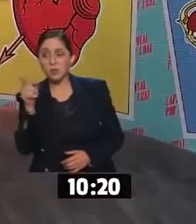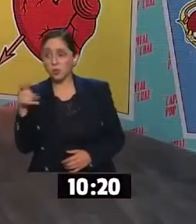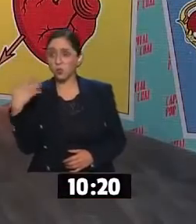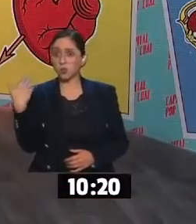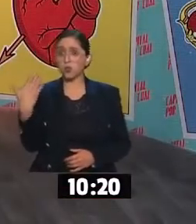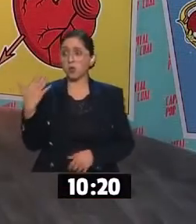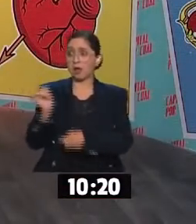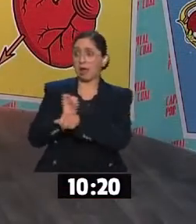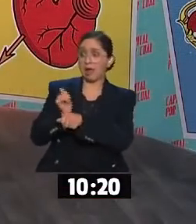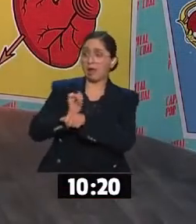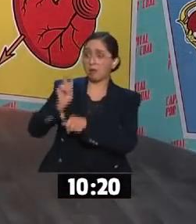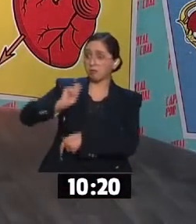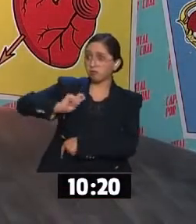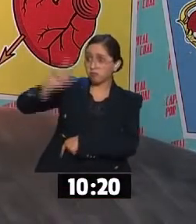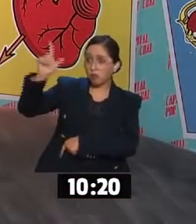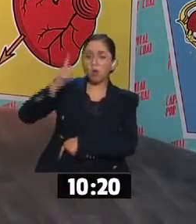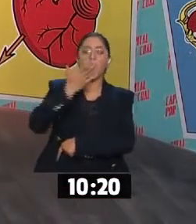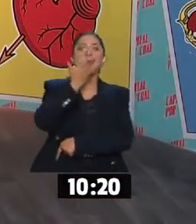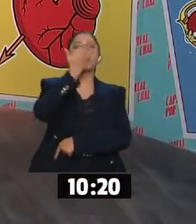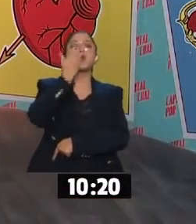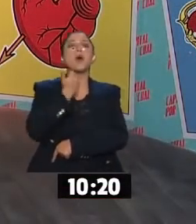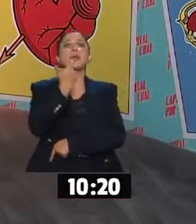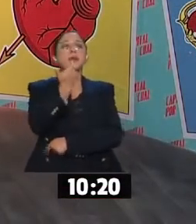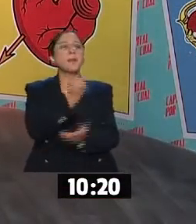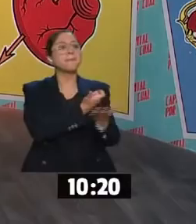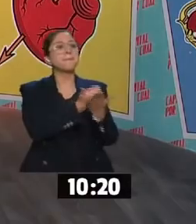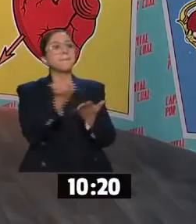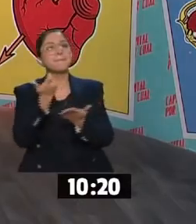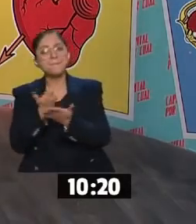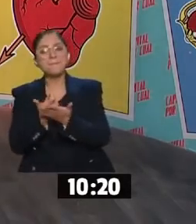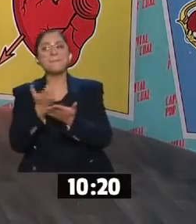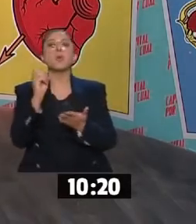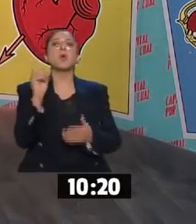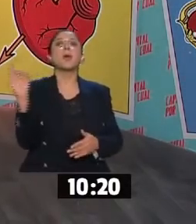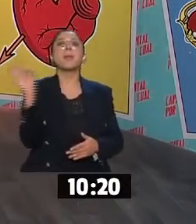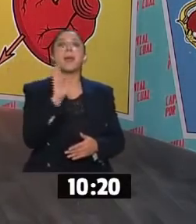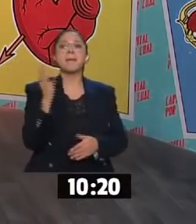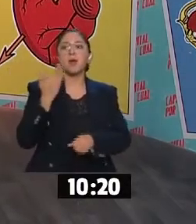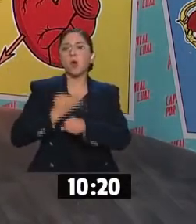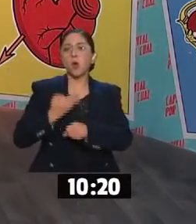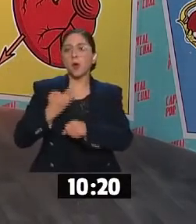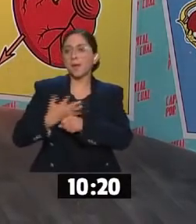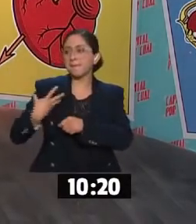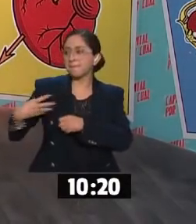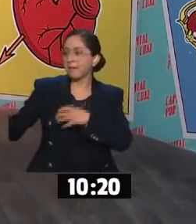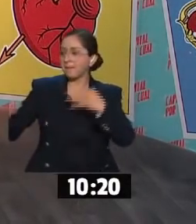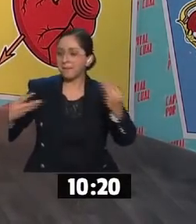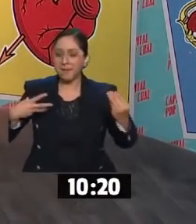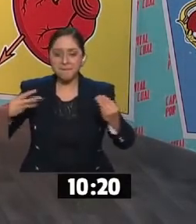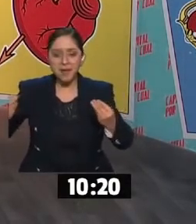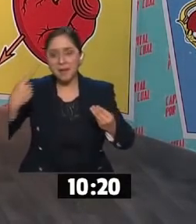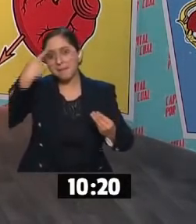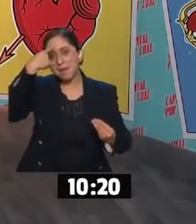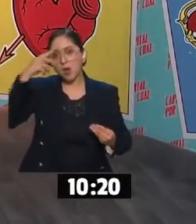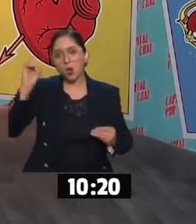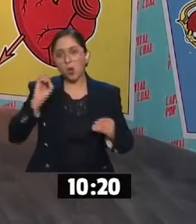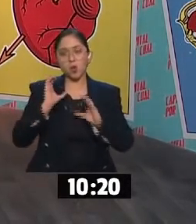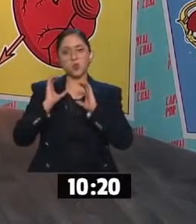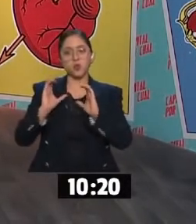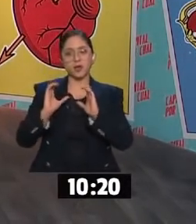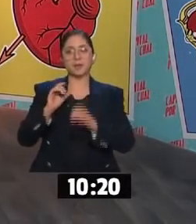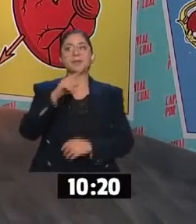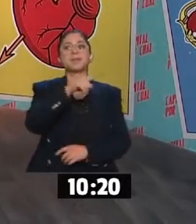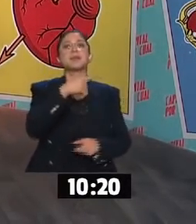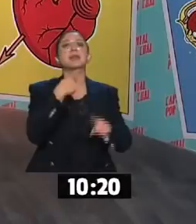quería pagarle O la a compañeros. pandemia para evitar andar contagiando. Ándele. Mejor ella a todos. Ella es